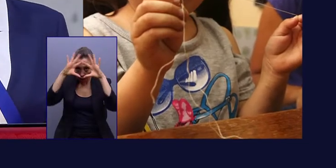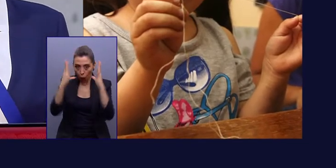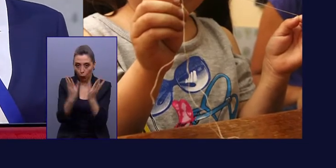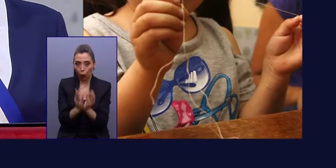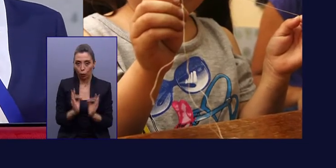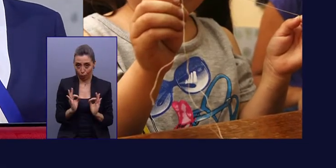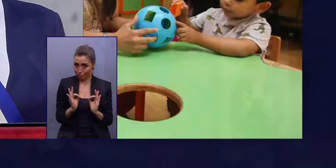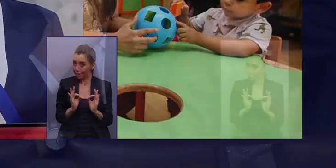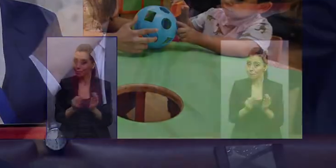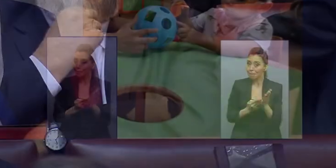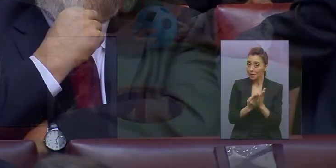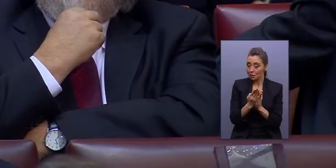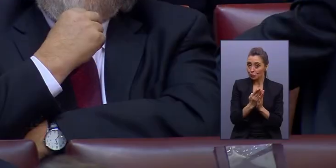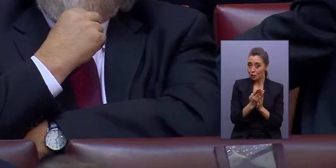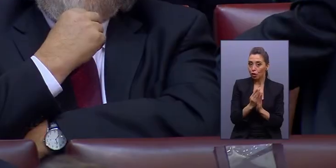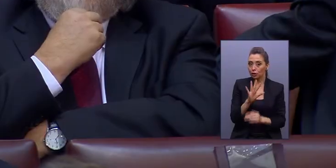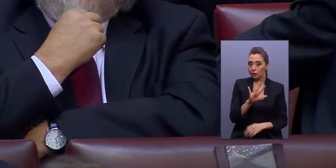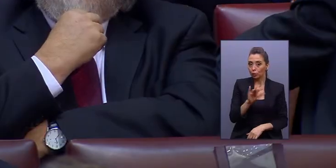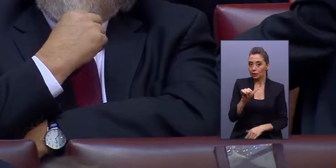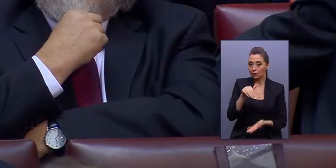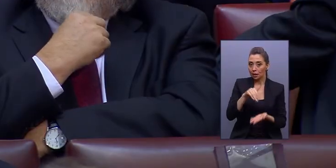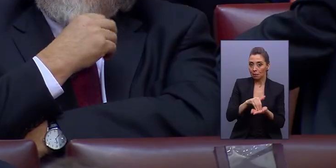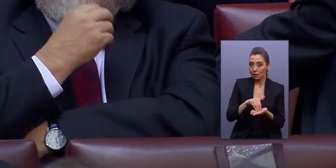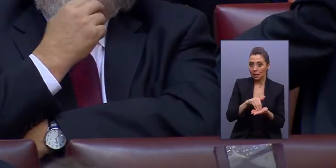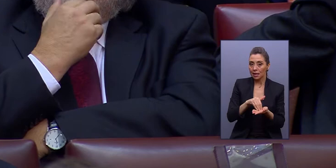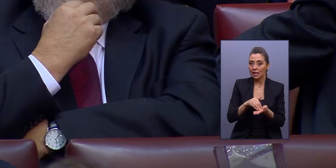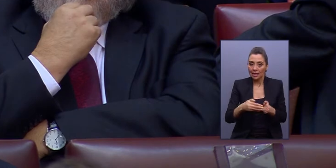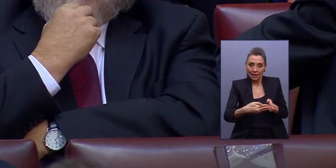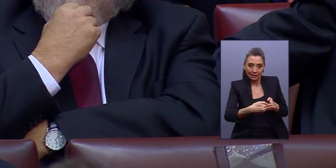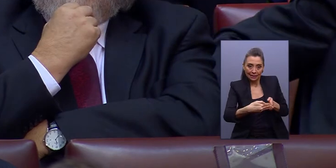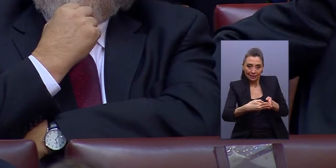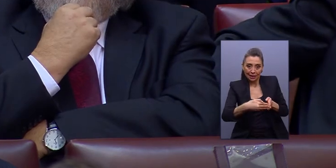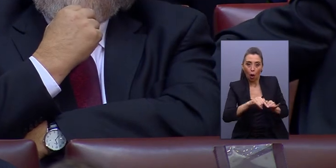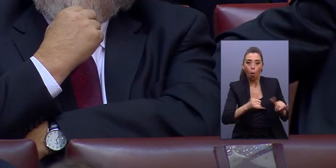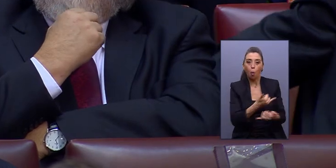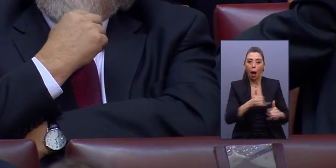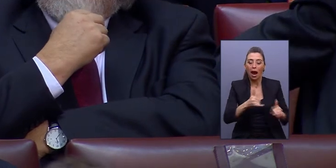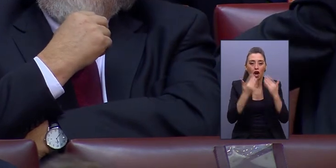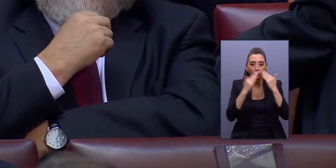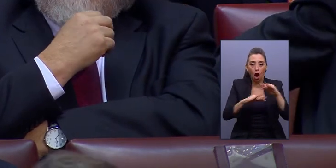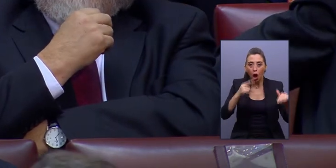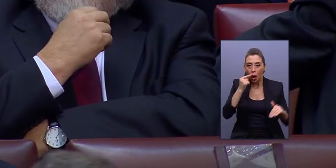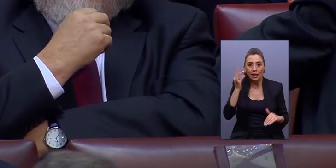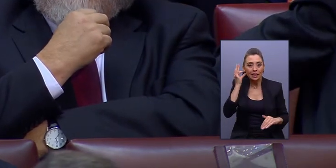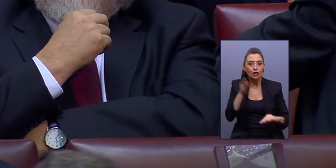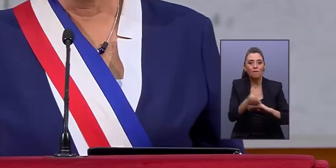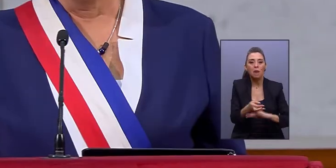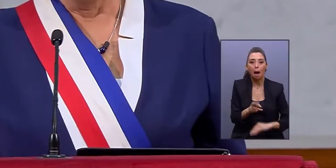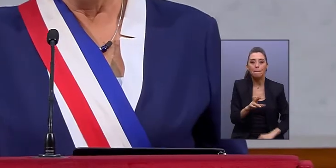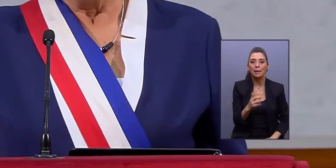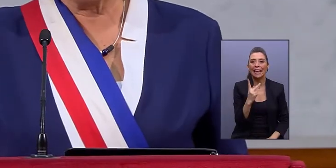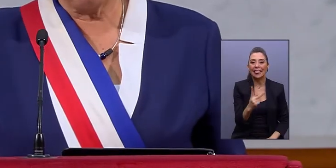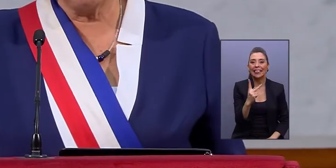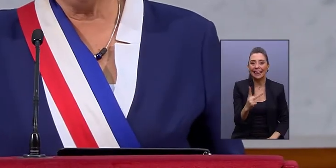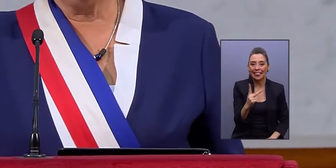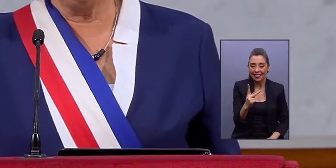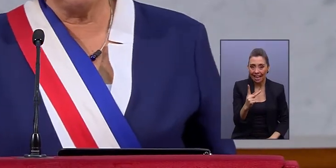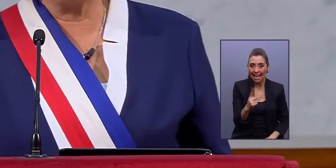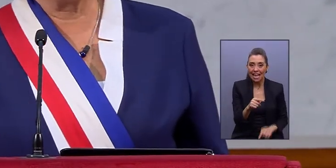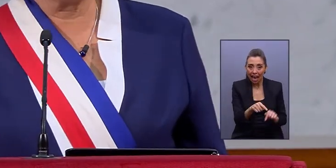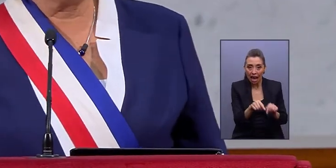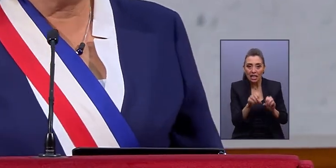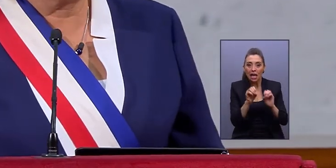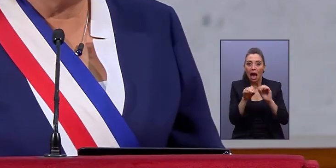y ya iniciamos la entrega de 56.000 rincones de juegos a los niños y niñas que asisten al pre-kinder, que apoya